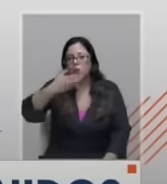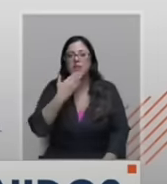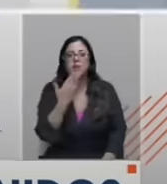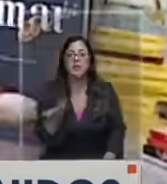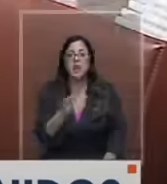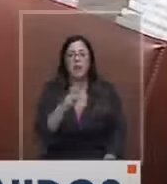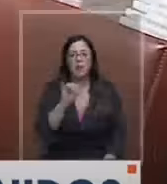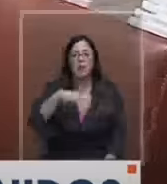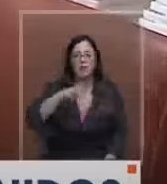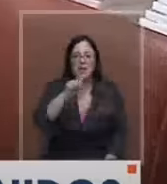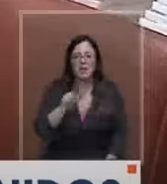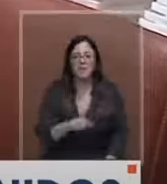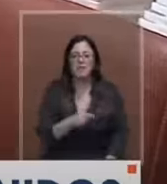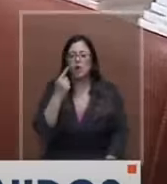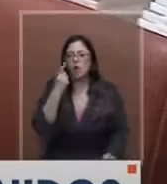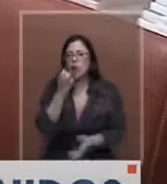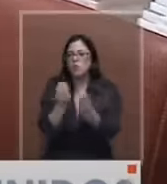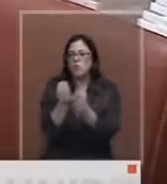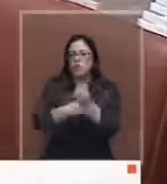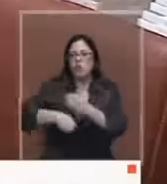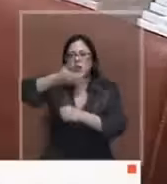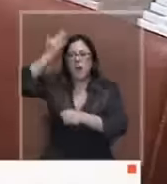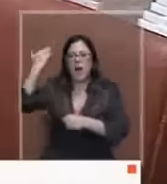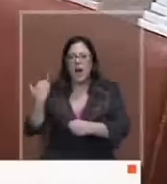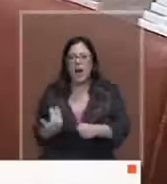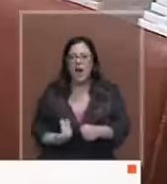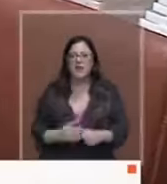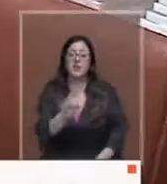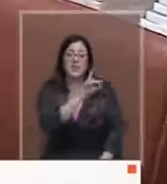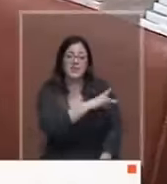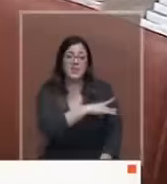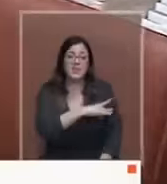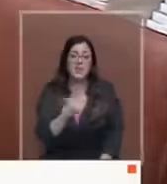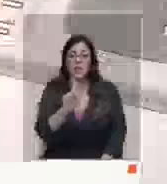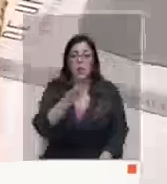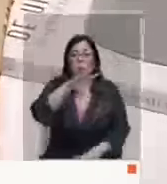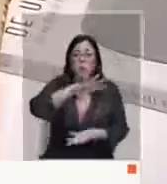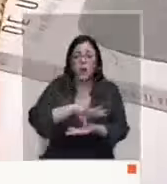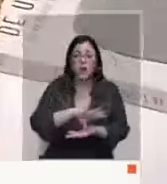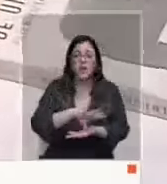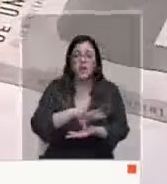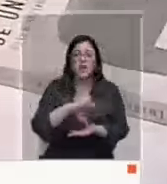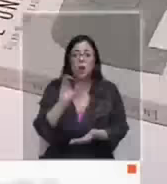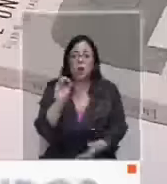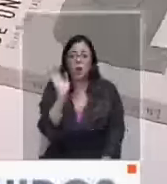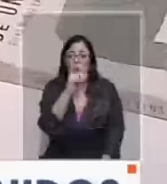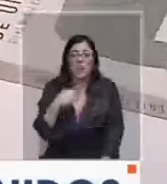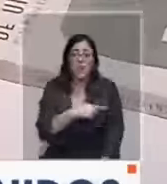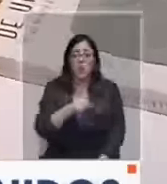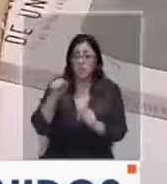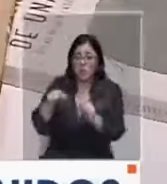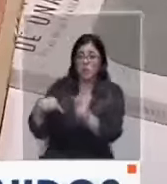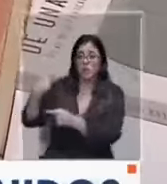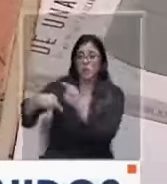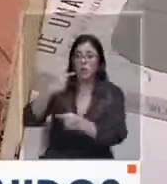salmón hace muchísimos años atrás cuando chile todavía no era un país ni tenía un nombre esta historia no